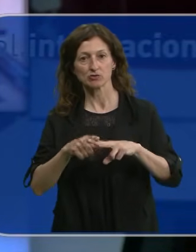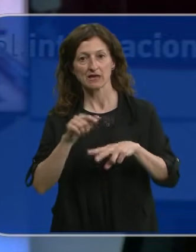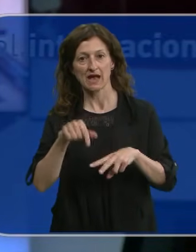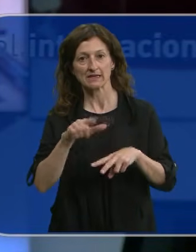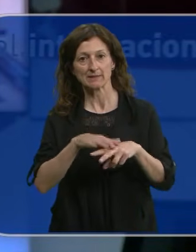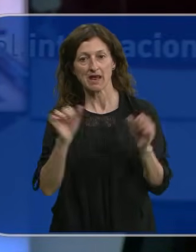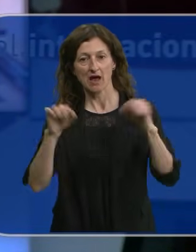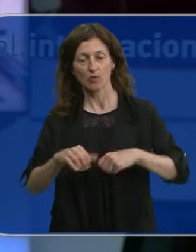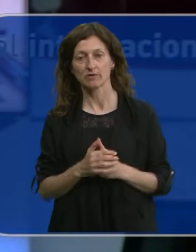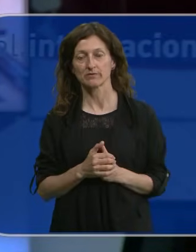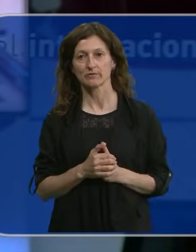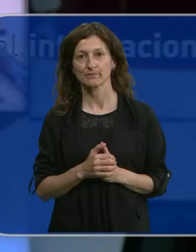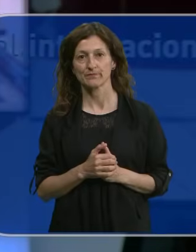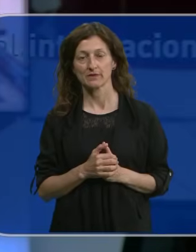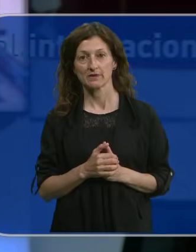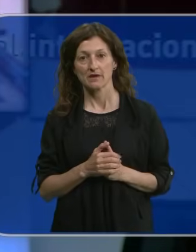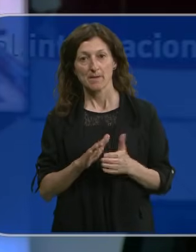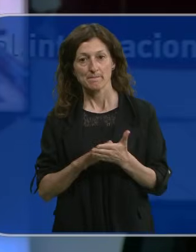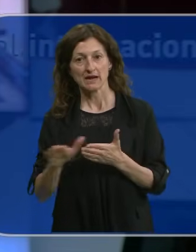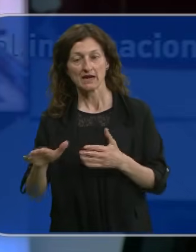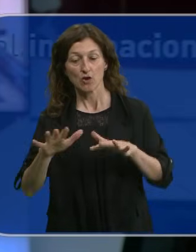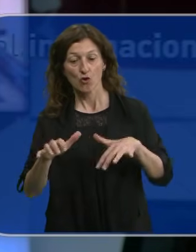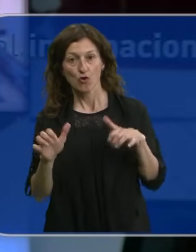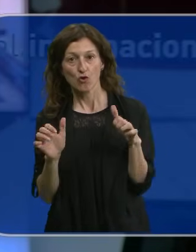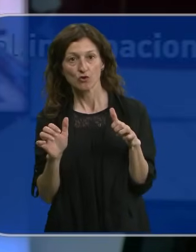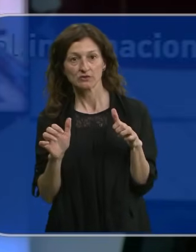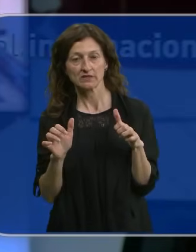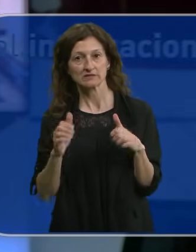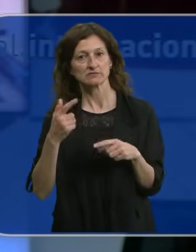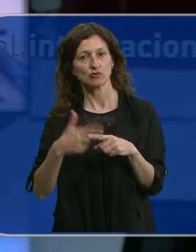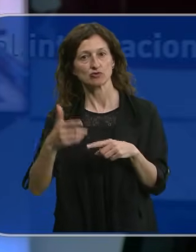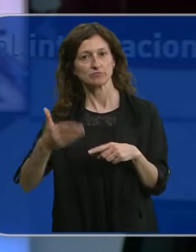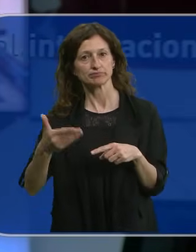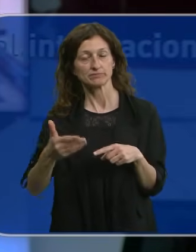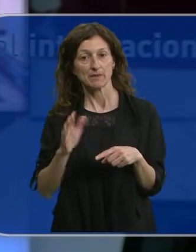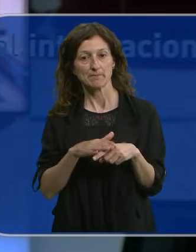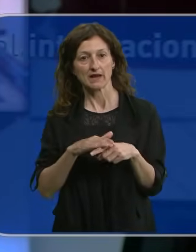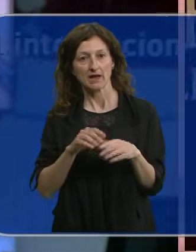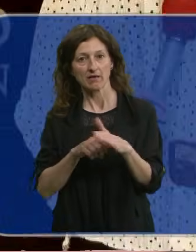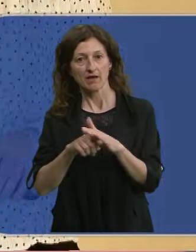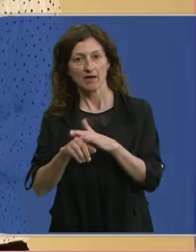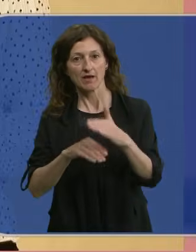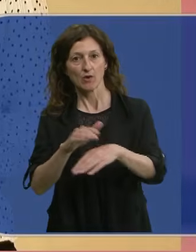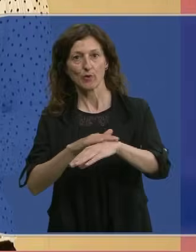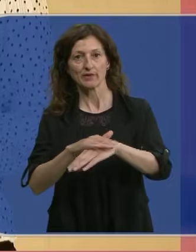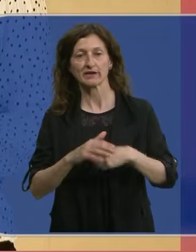aquí también a un acuerdo. Mientras, paralelamente en las Cortes se siguen dando pasos formales para avanzar en la legislatura.